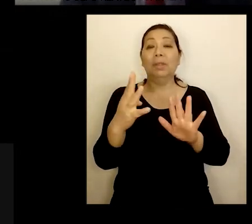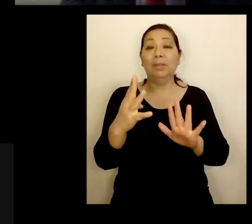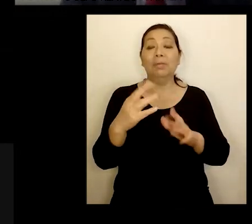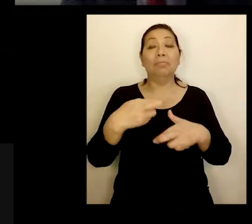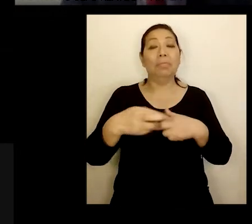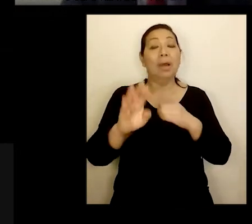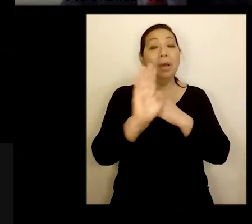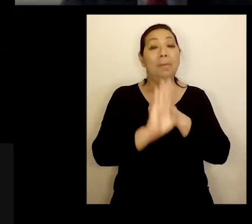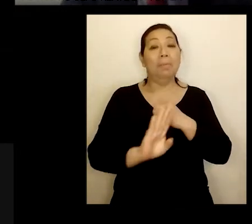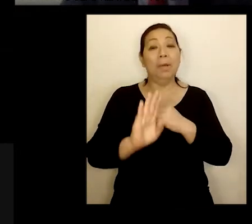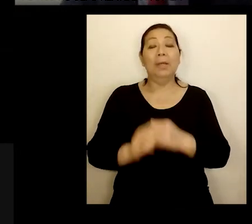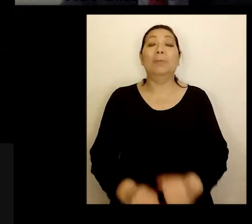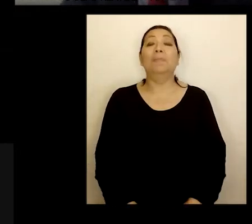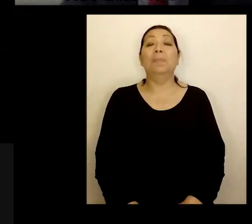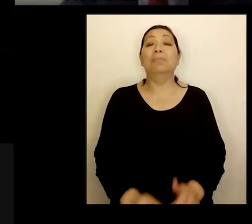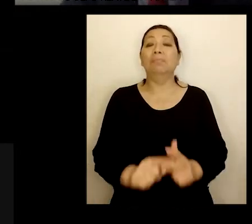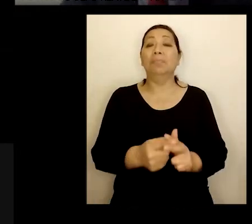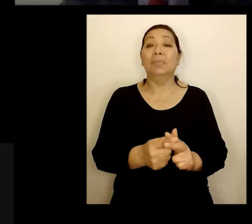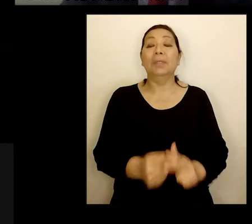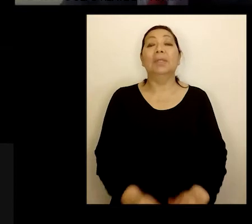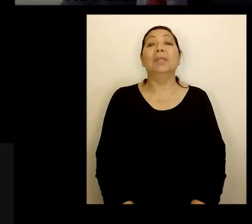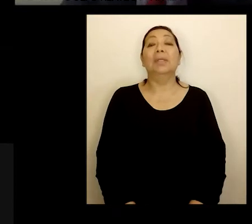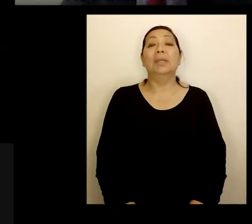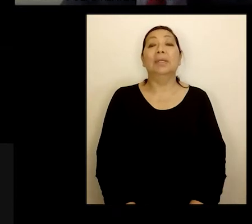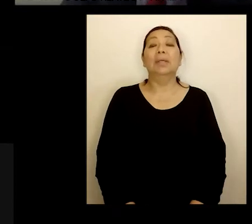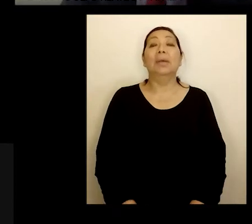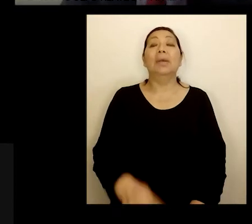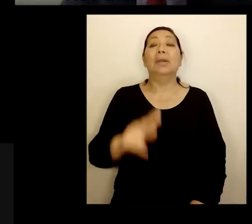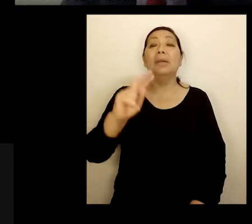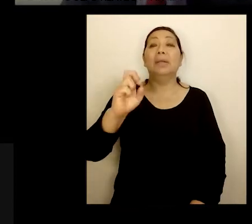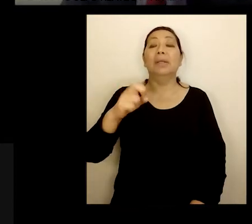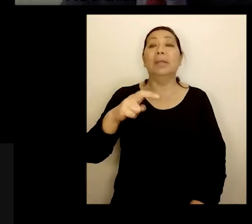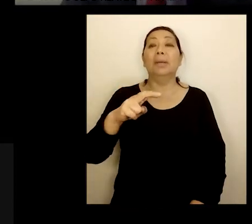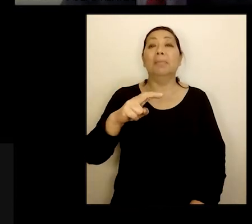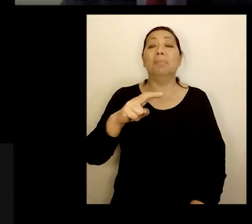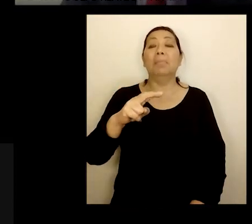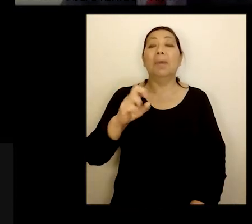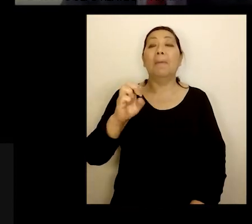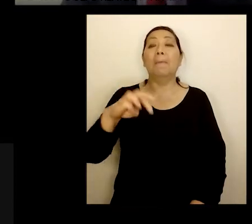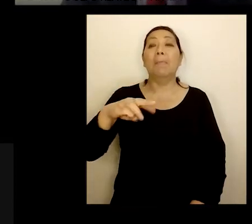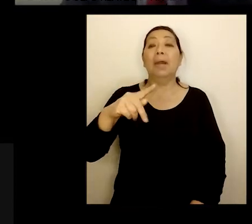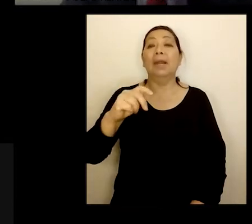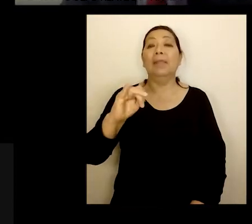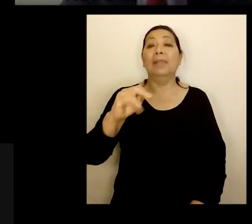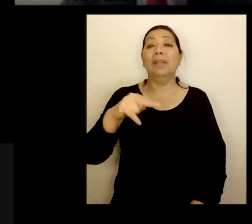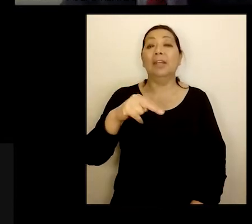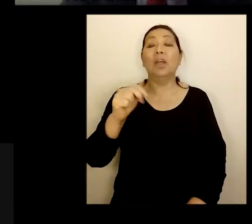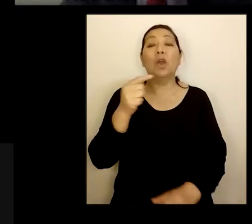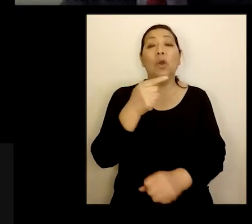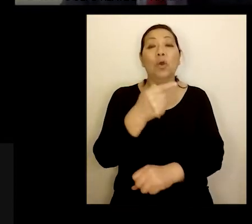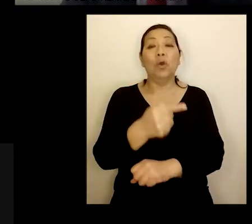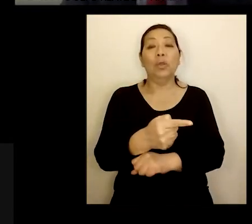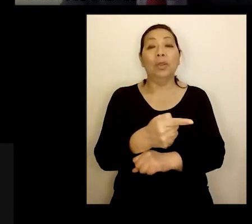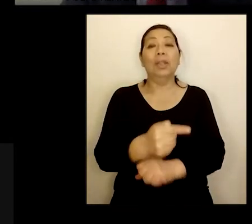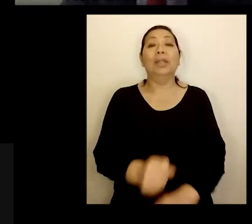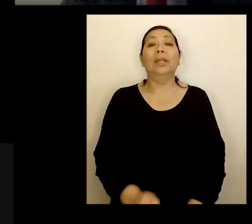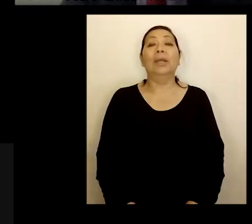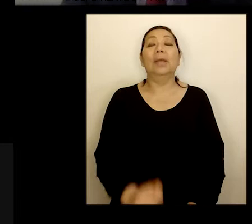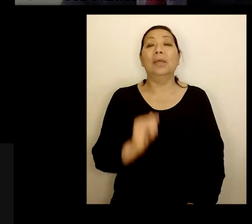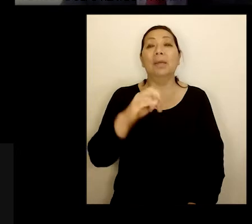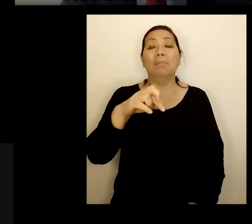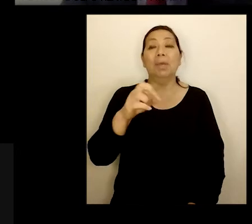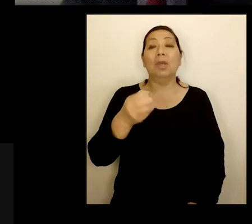3454-2019, proceso de amparo, iniciado por don Regner Vicente Lespuru Martínez contra Repsol